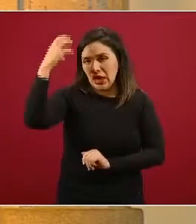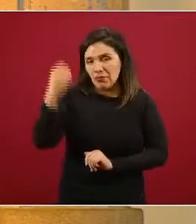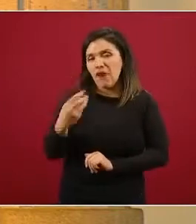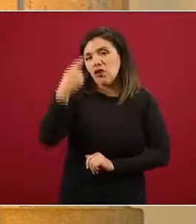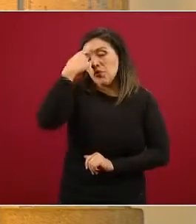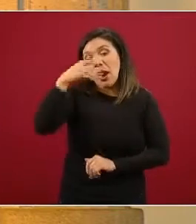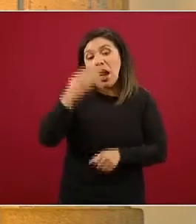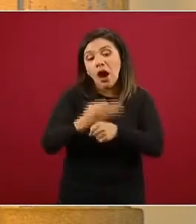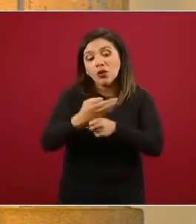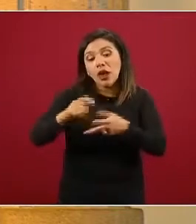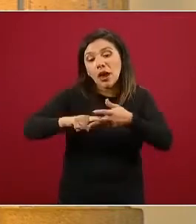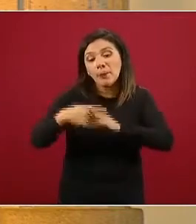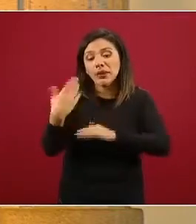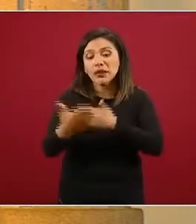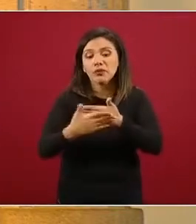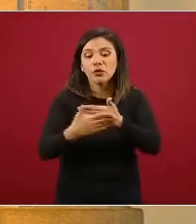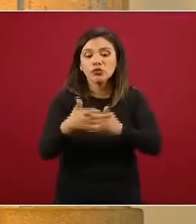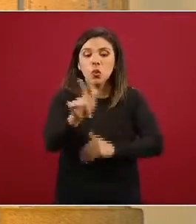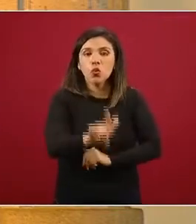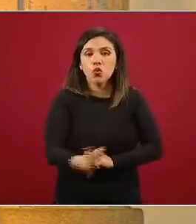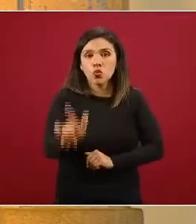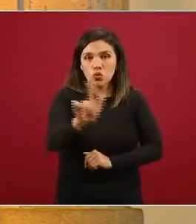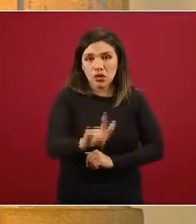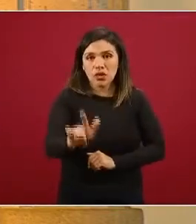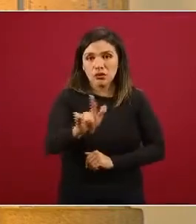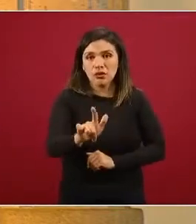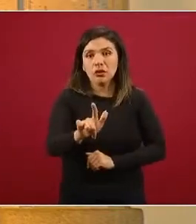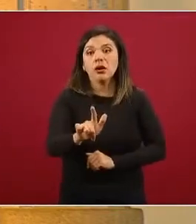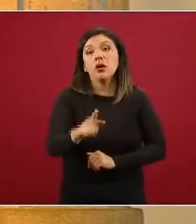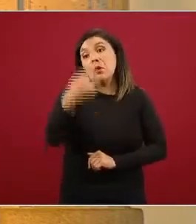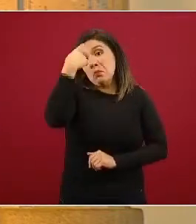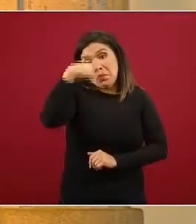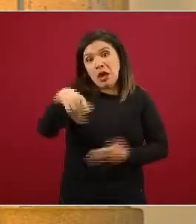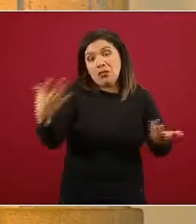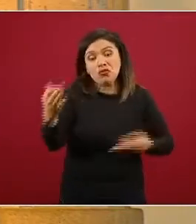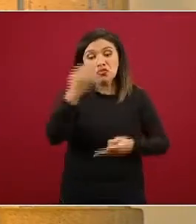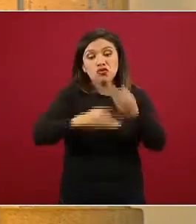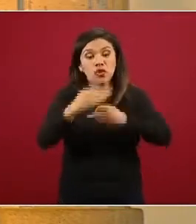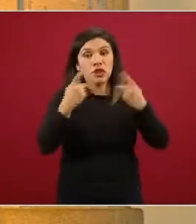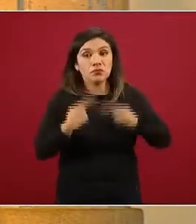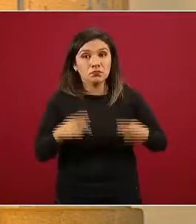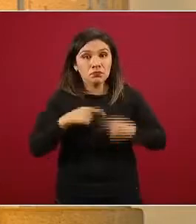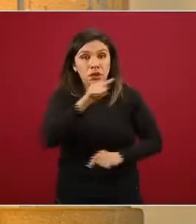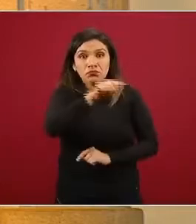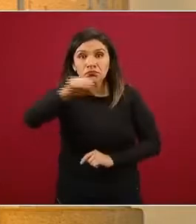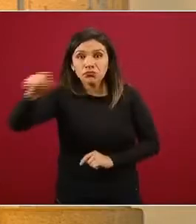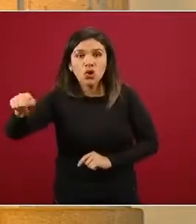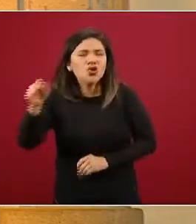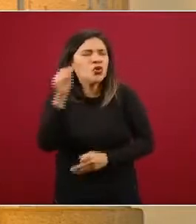para iniciar el próximo lunes, para que todas las personas,